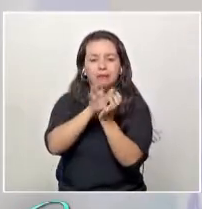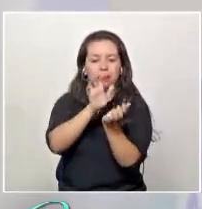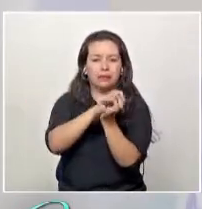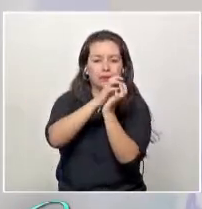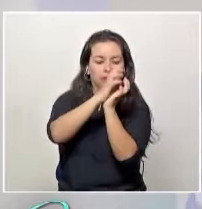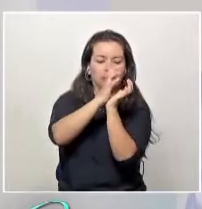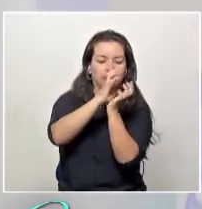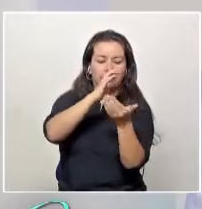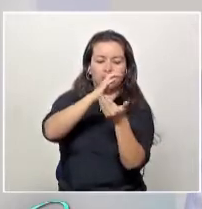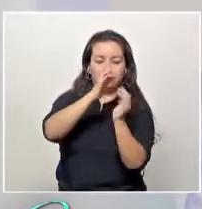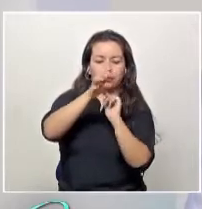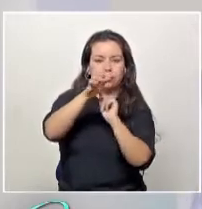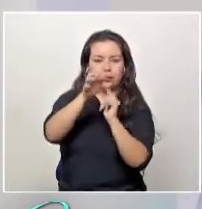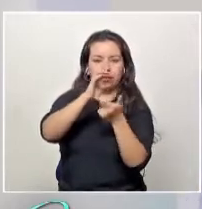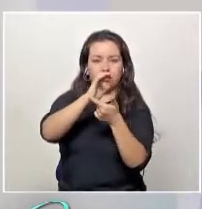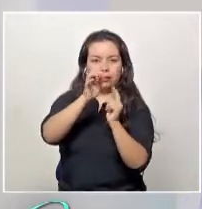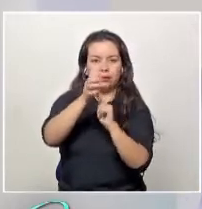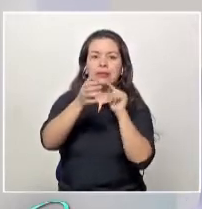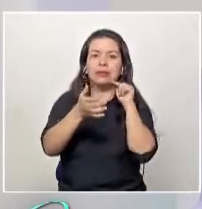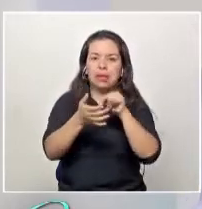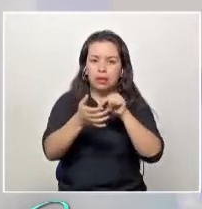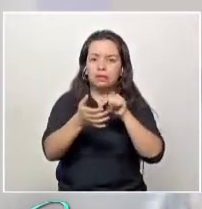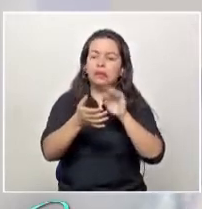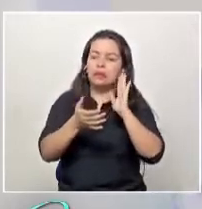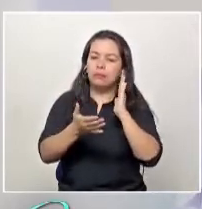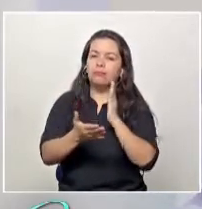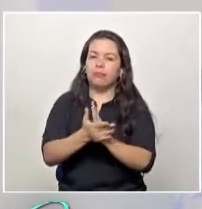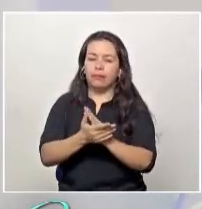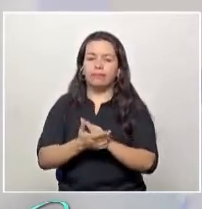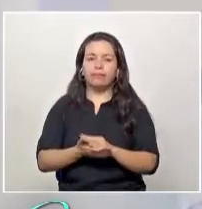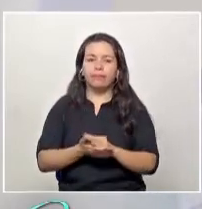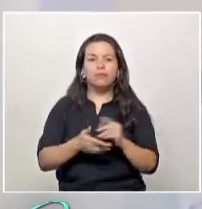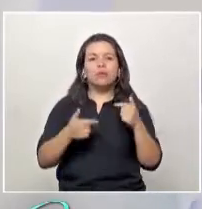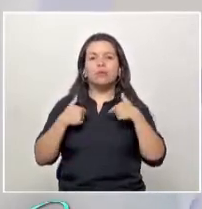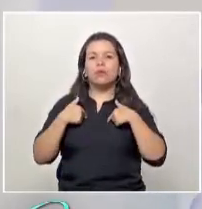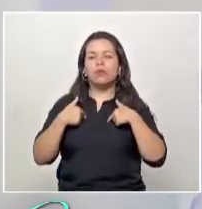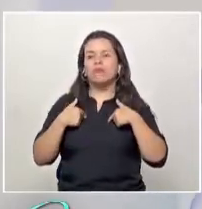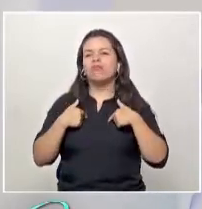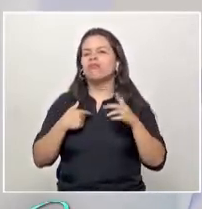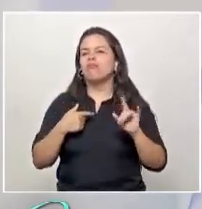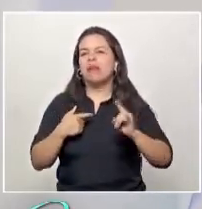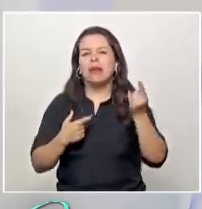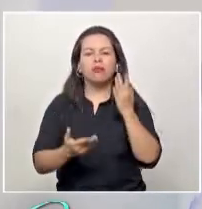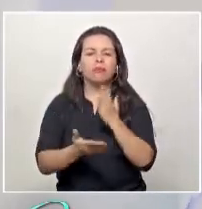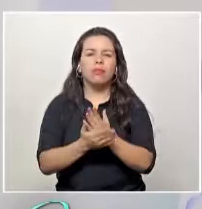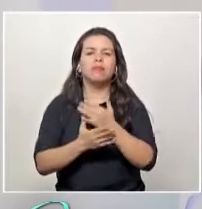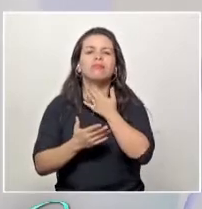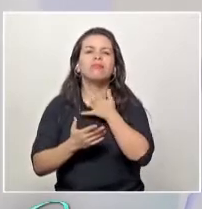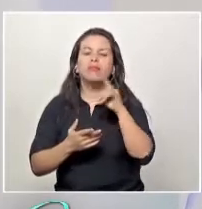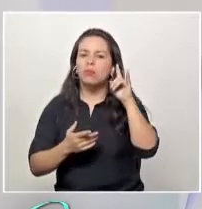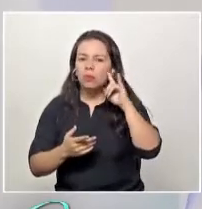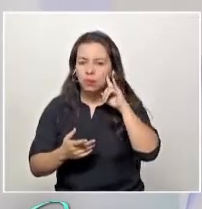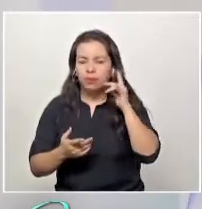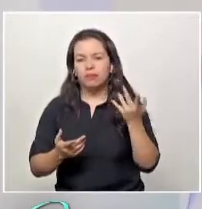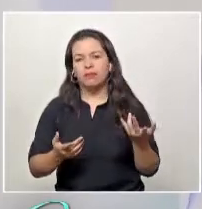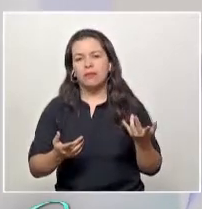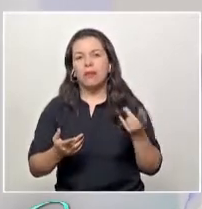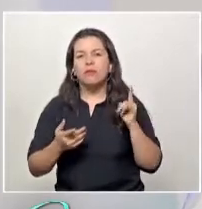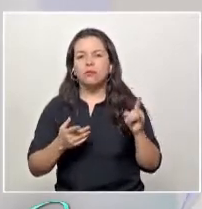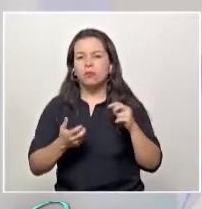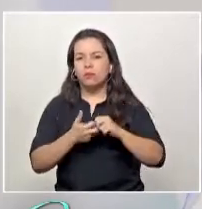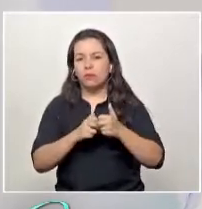a eso es lo que nosotros tenemos que llegar. Bueno, que yo tengo un tinnitus, tengo un problema en el oído, ¿será que es únicamente en el